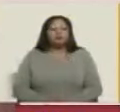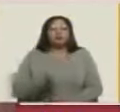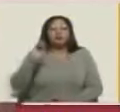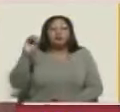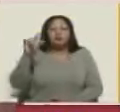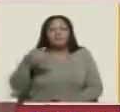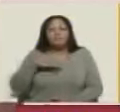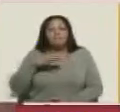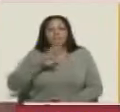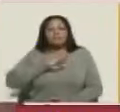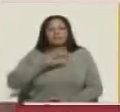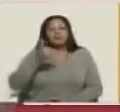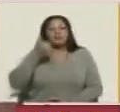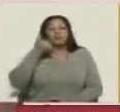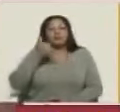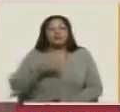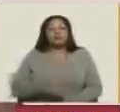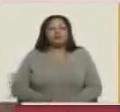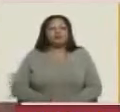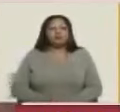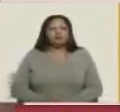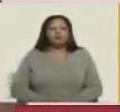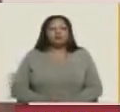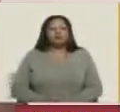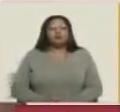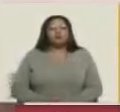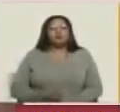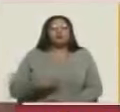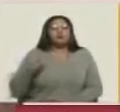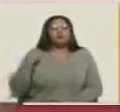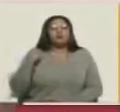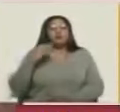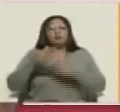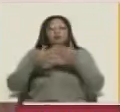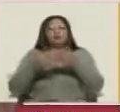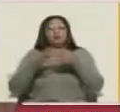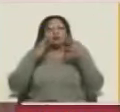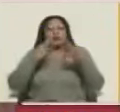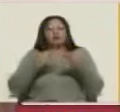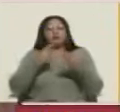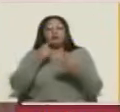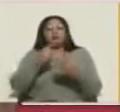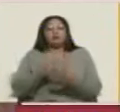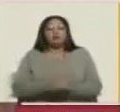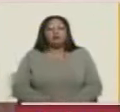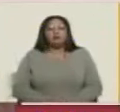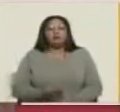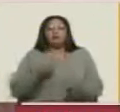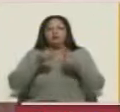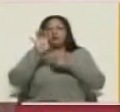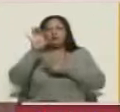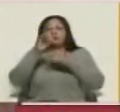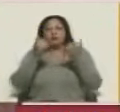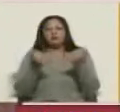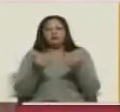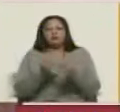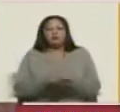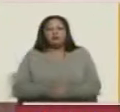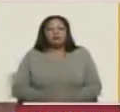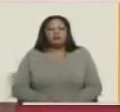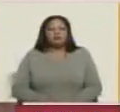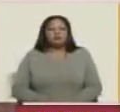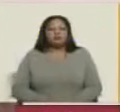teléfono y que donde estoy llamando me crean lo que yo estoy diciendo. Así es en otros países.